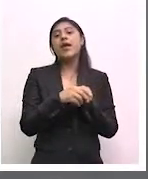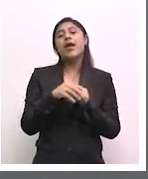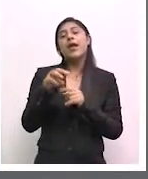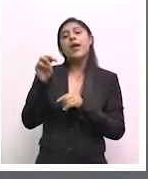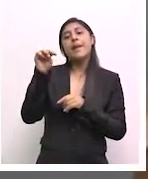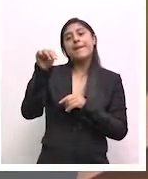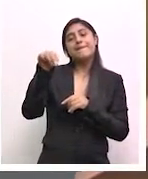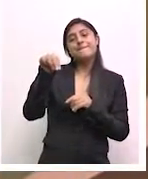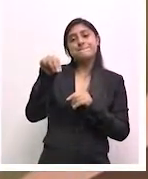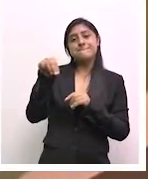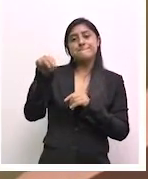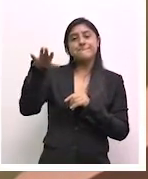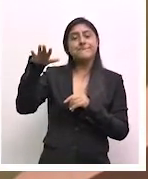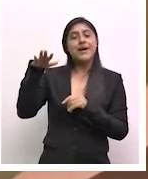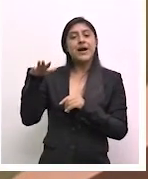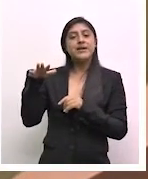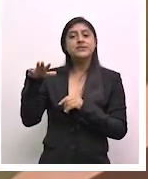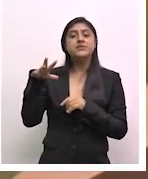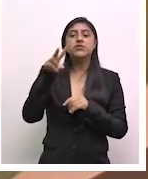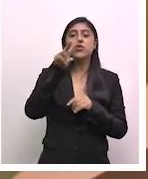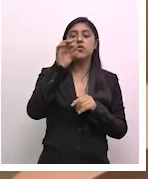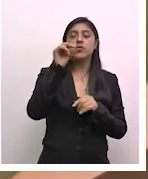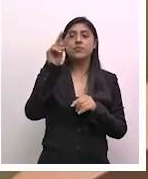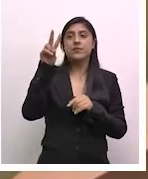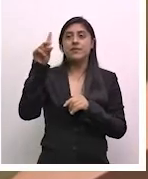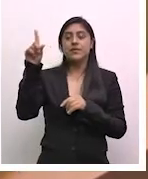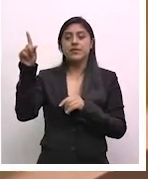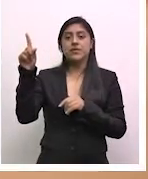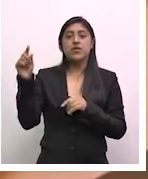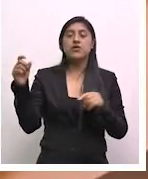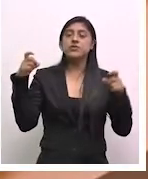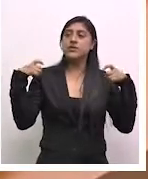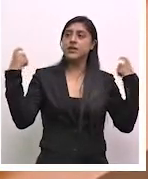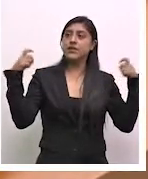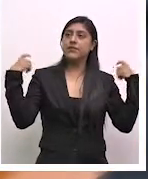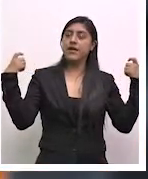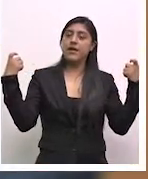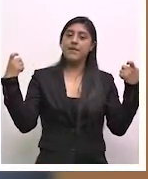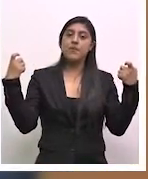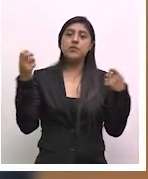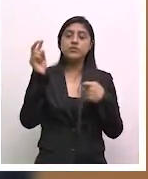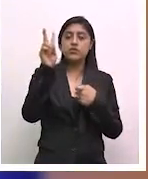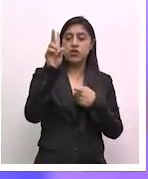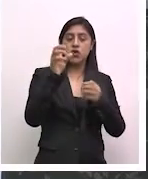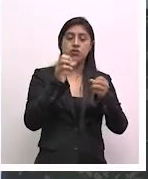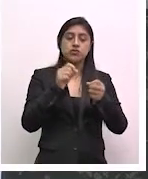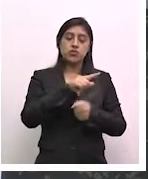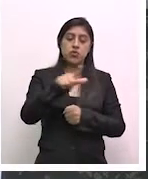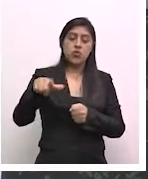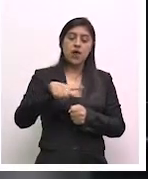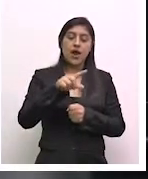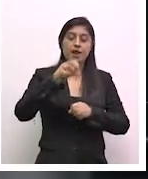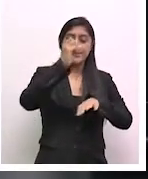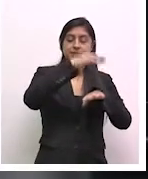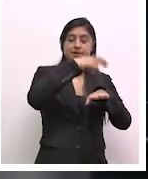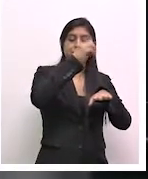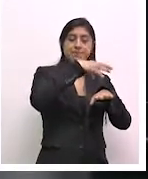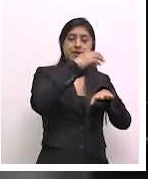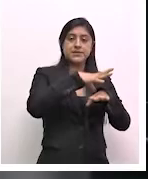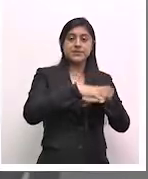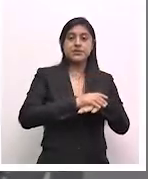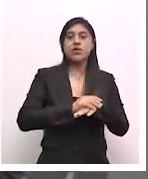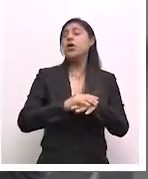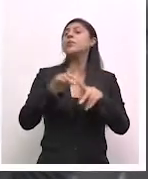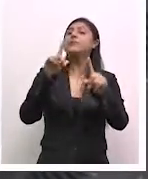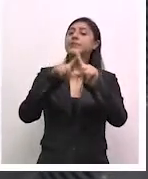de 2021 y marzo 2022 se inauguraron dos centros de impresión regional el primero fue en quetzaltenango